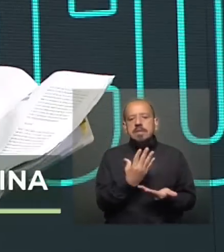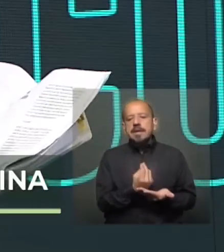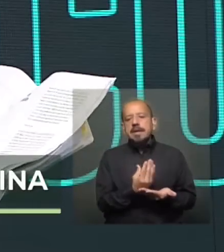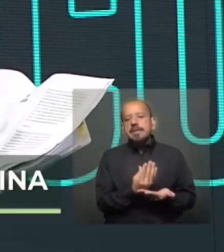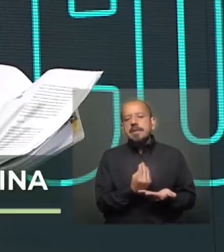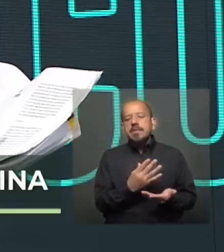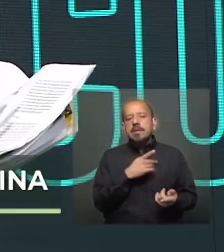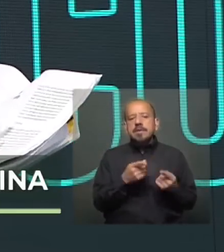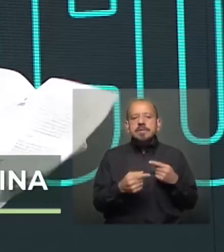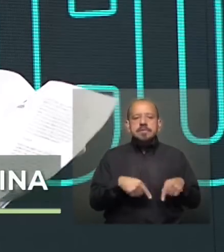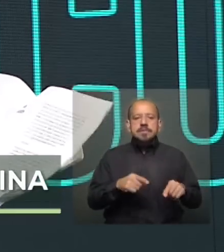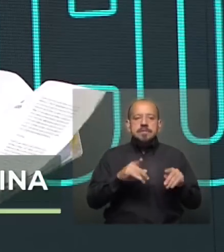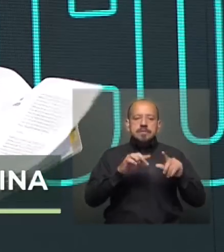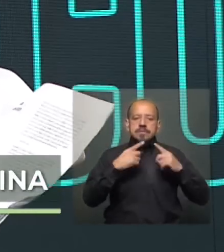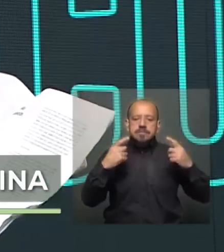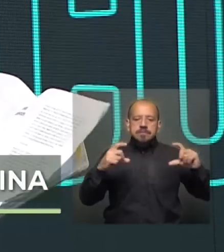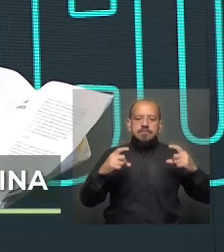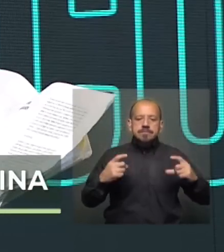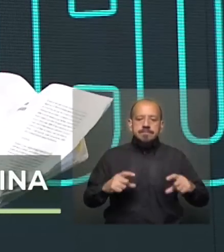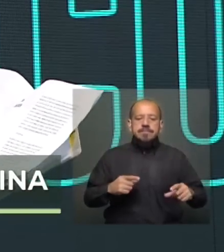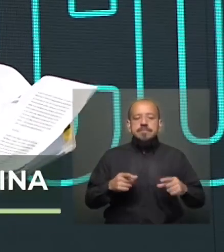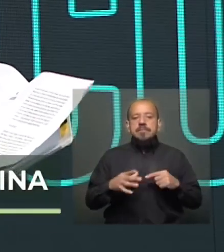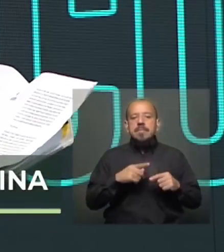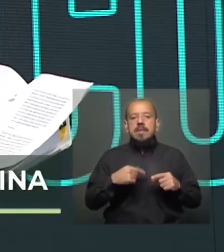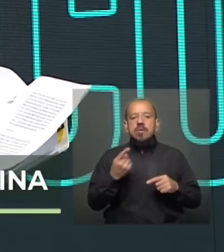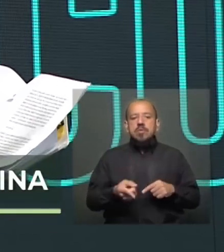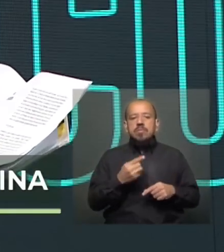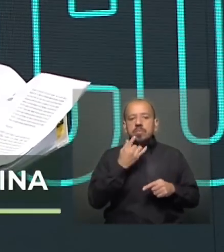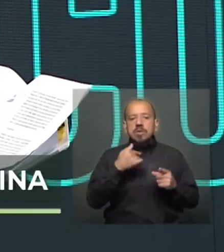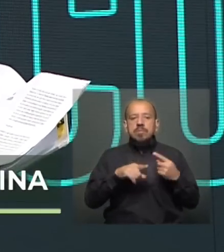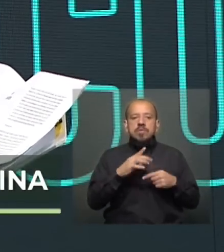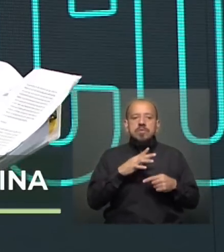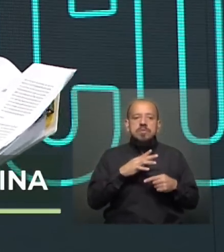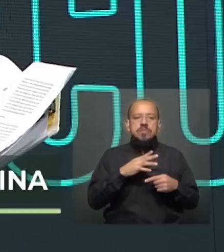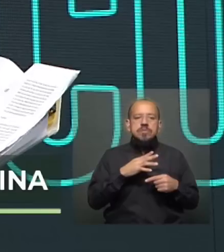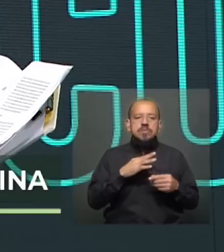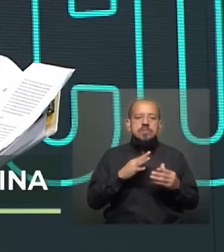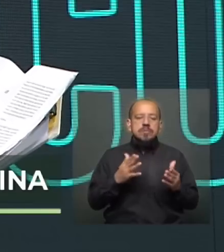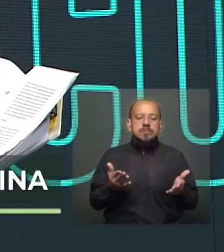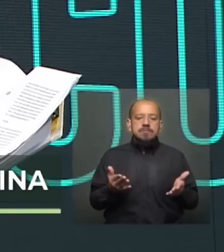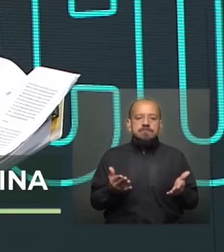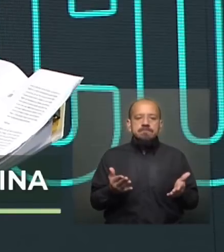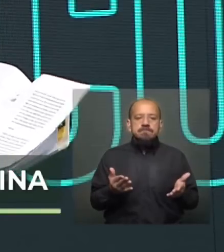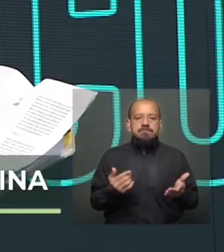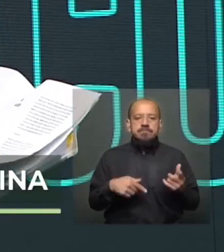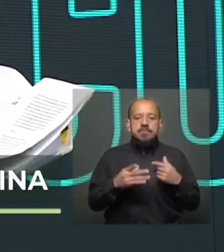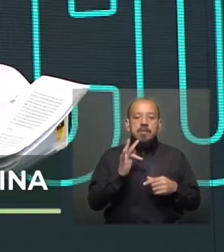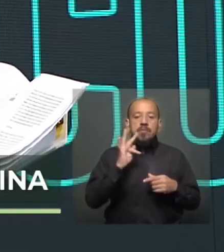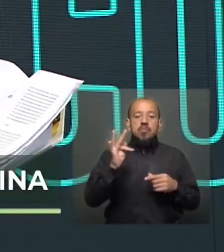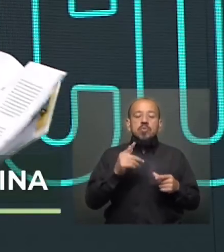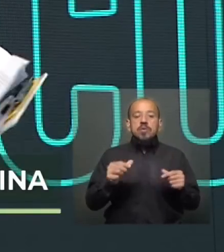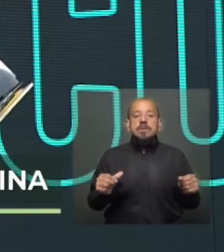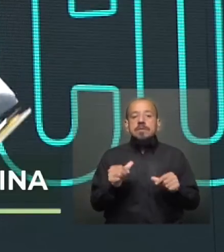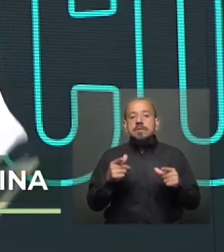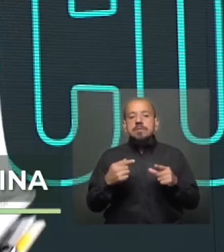hay textos hechos específicamente para esta publicación hay otros como decía que son de repente adelantos de futuras publicaciones